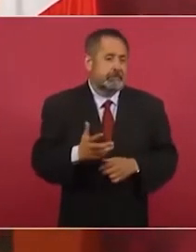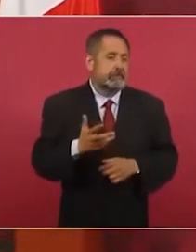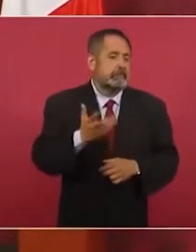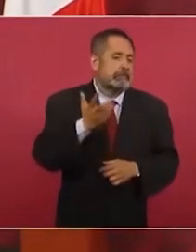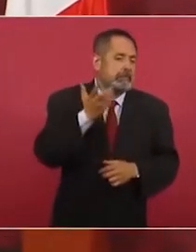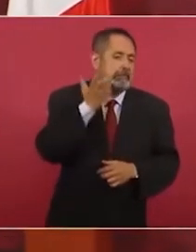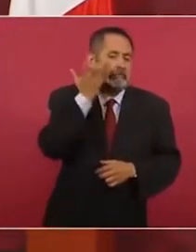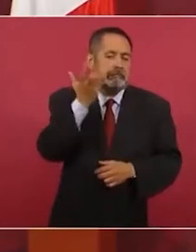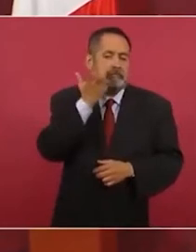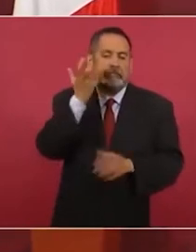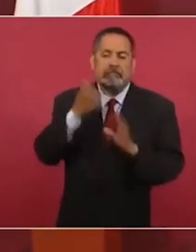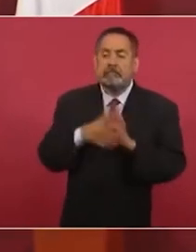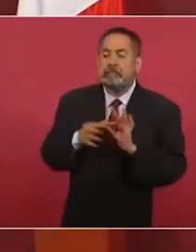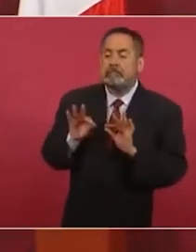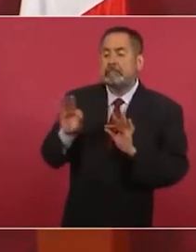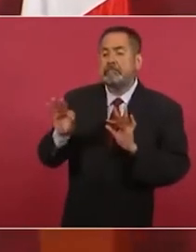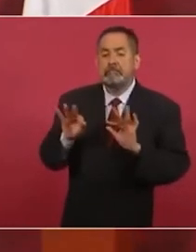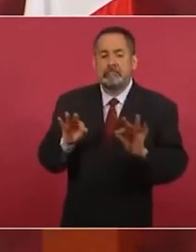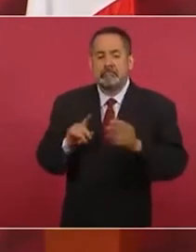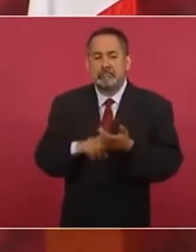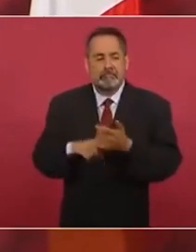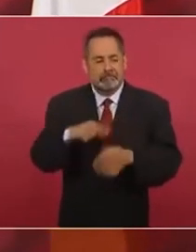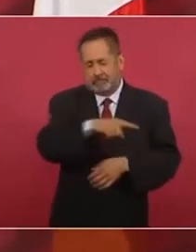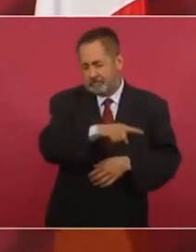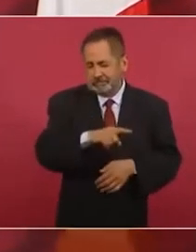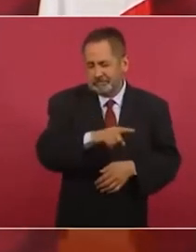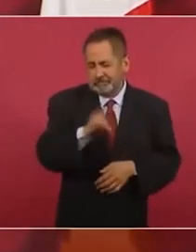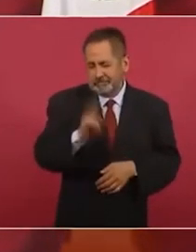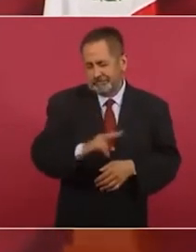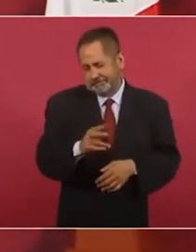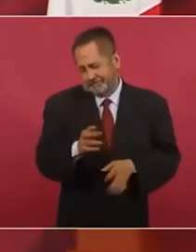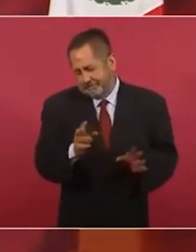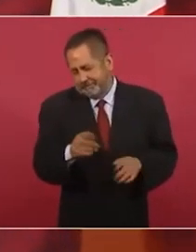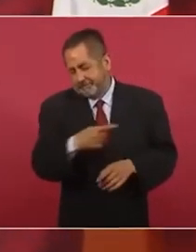tendenciosa, por decirlo menos,